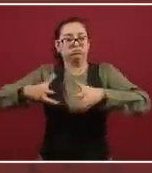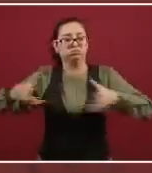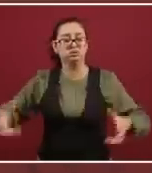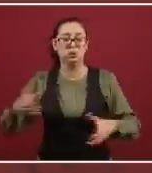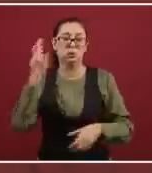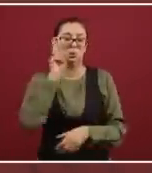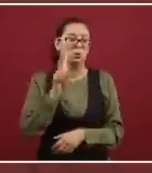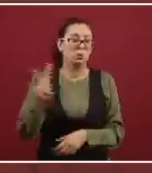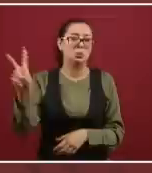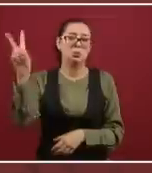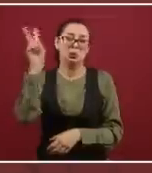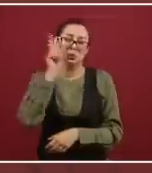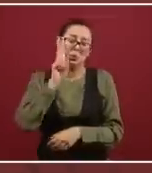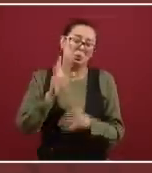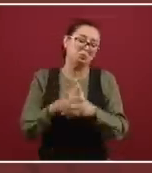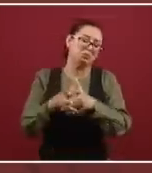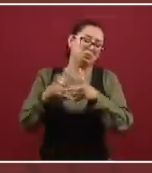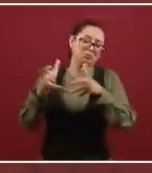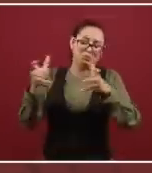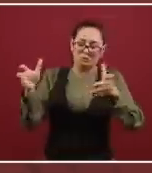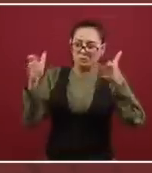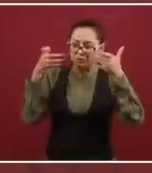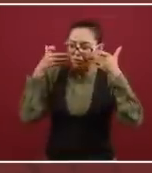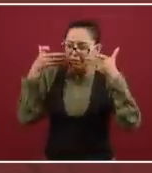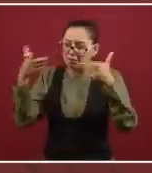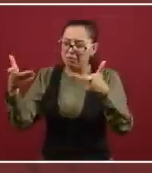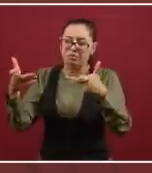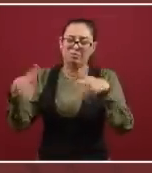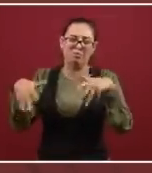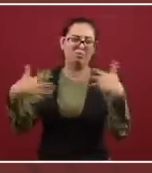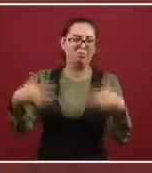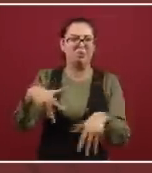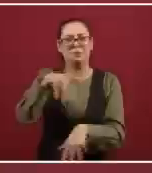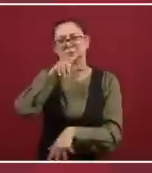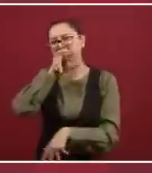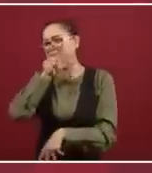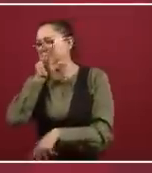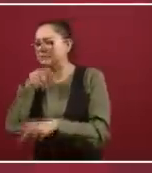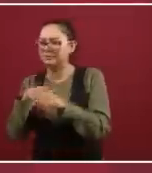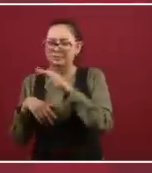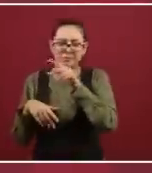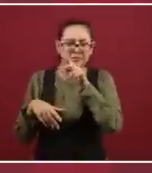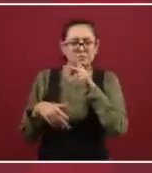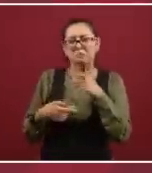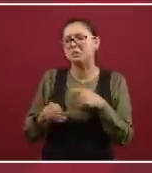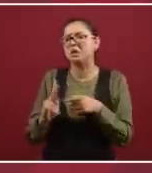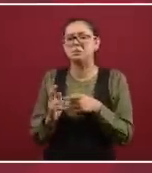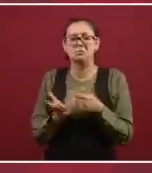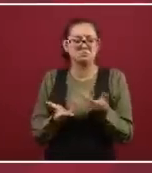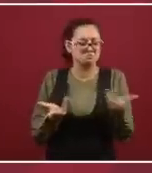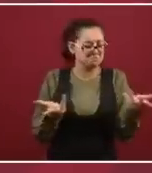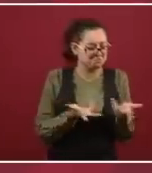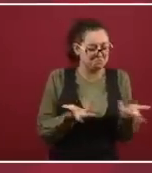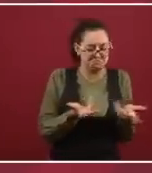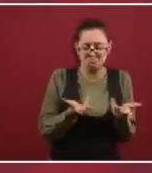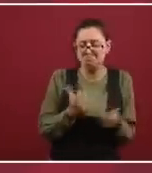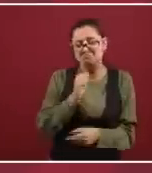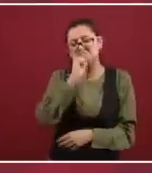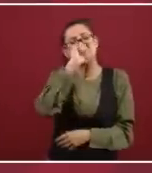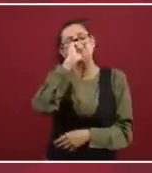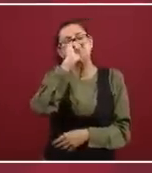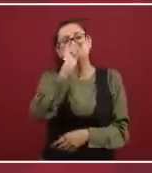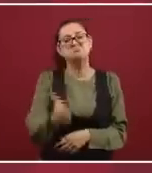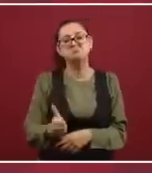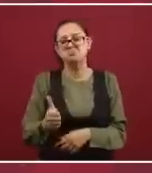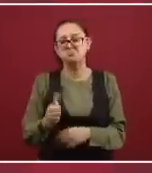sin que nada se hiciera por detenerlo. ni una campaña.